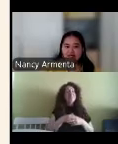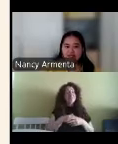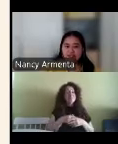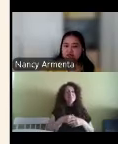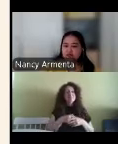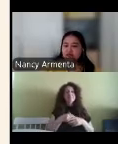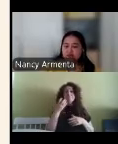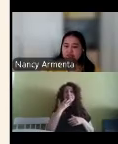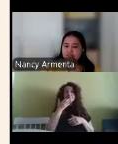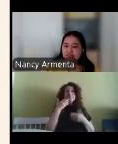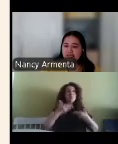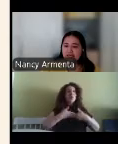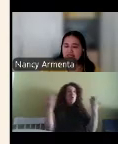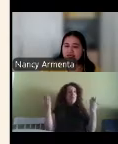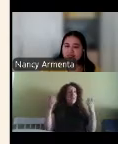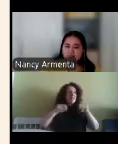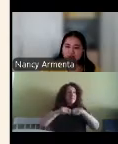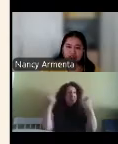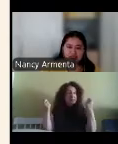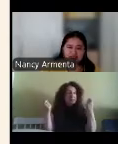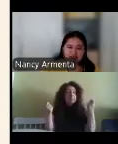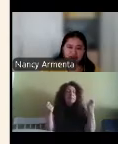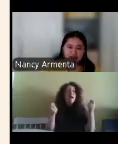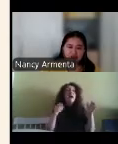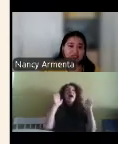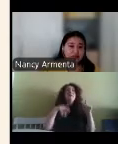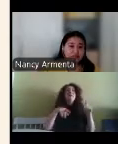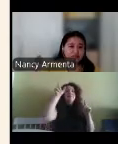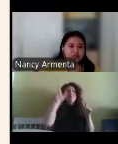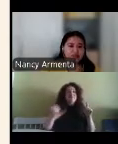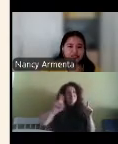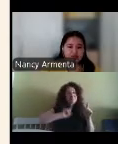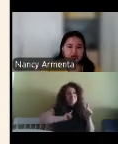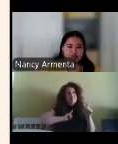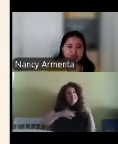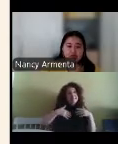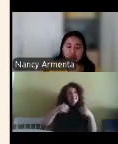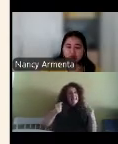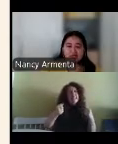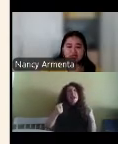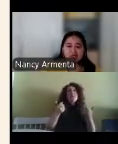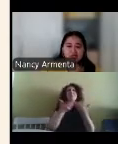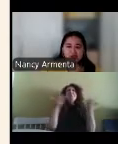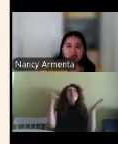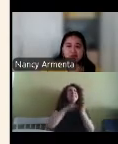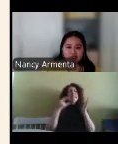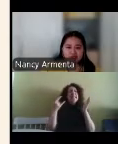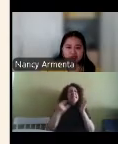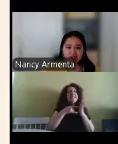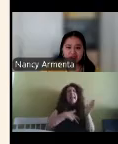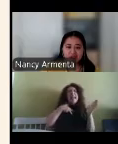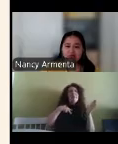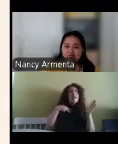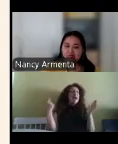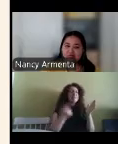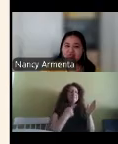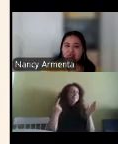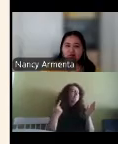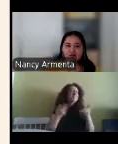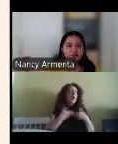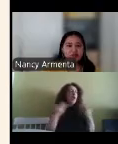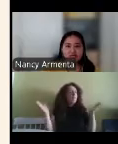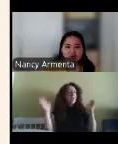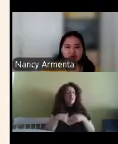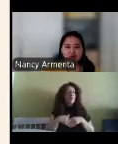esta confianza no solamente hacia el proveedor sanitario, sino hacia el propio sistema, puede ser sumamente importante, porque entonces